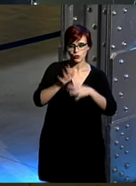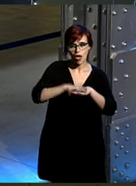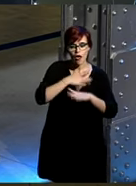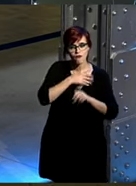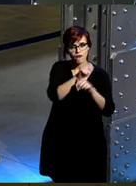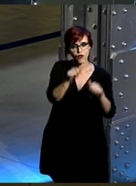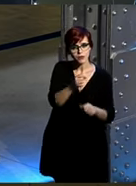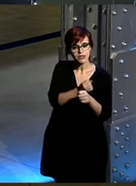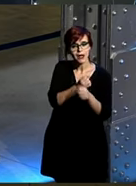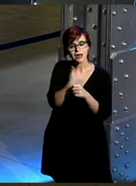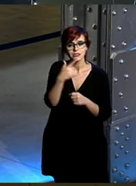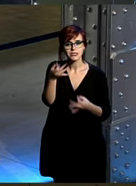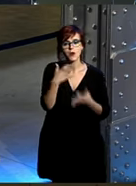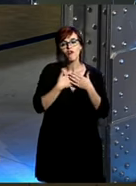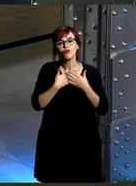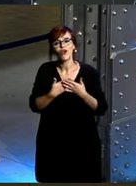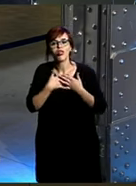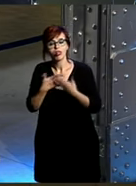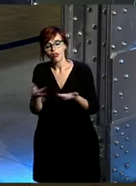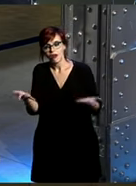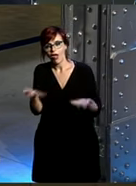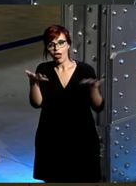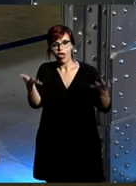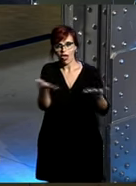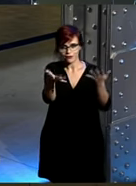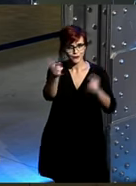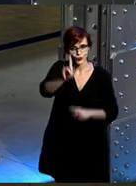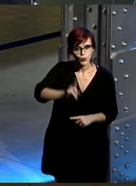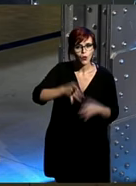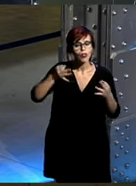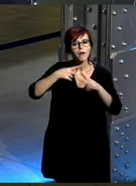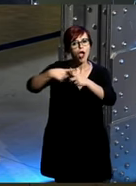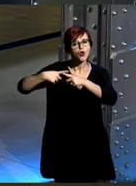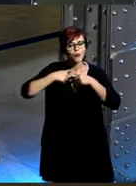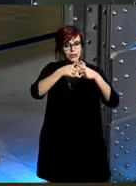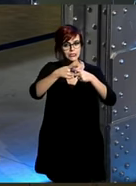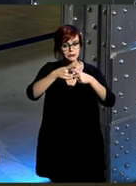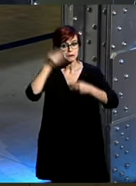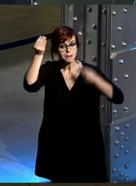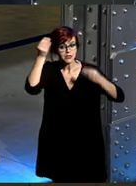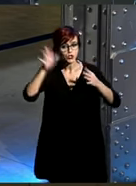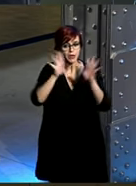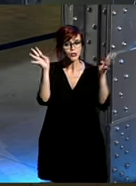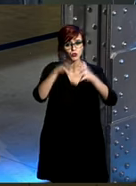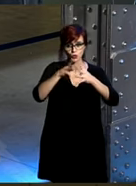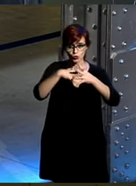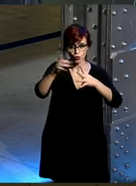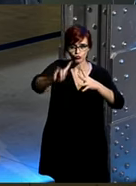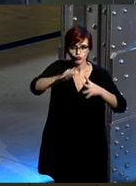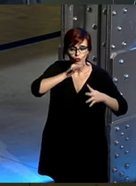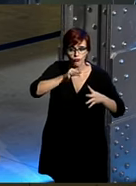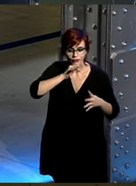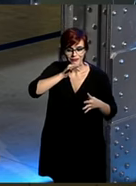forma de trabajar, ¿no? Que no sea una cuestión de voluntad. O sea, lo hacemos y compartimos. Quizás no lo hemos hecho estructural, a lo